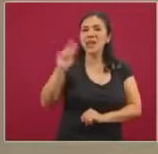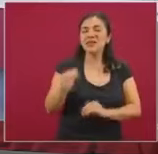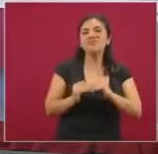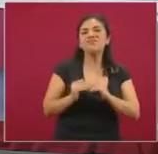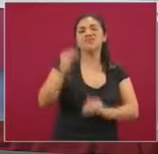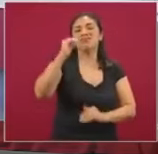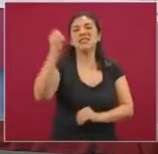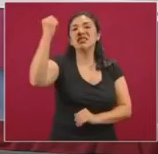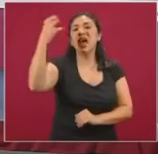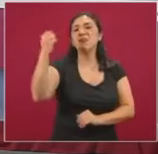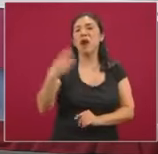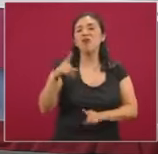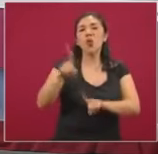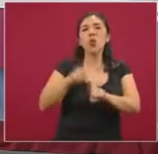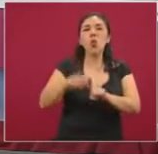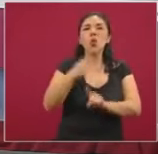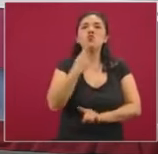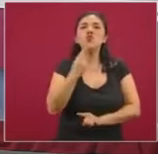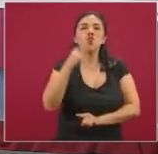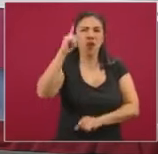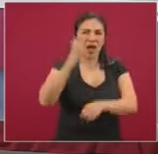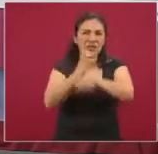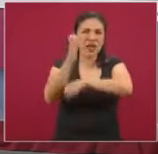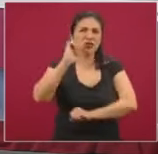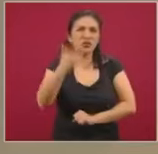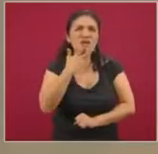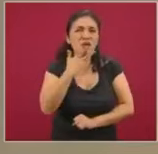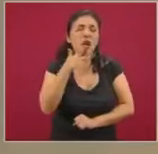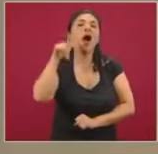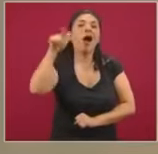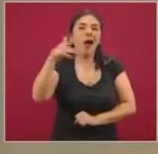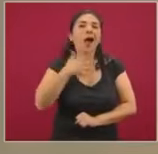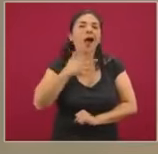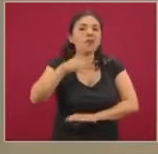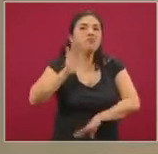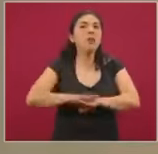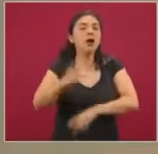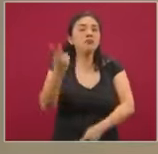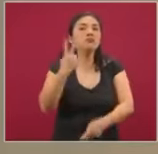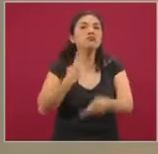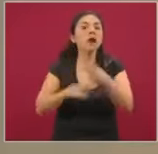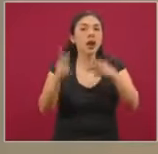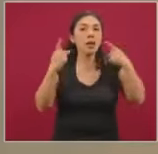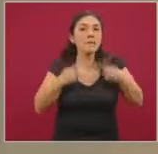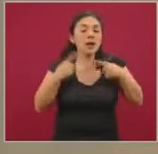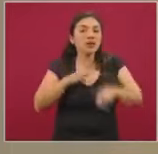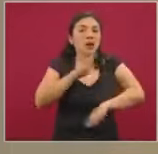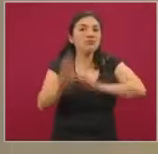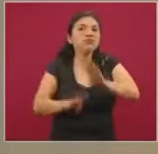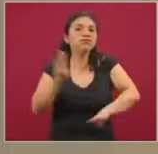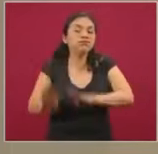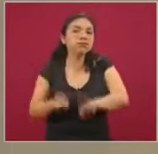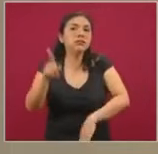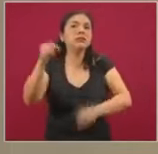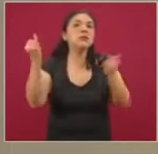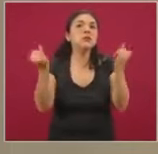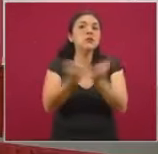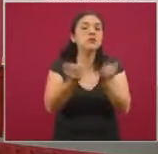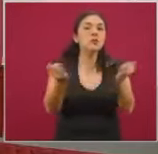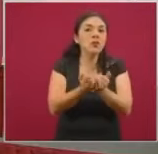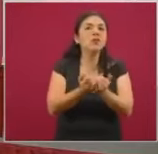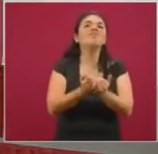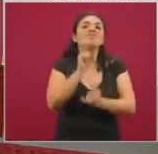a semáforo de riesgo rojo, que es Chihuahua, sí estaba teniendo también un incremento importante en las defunciones de